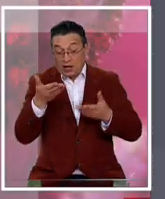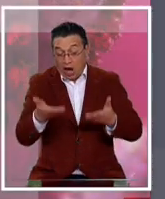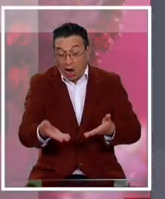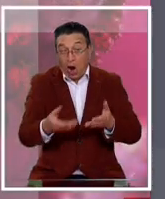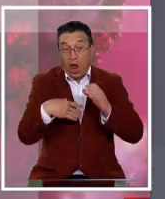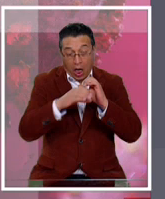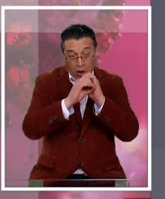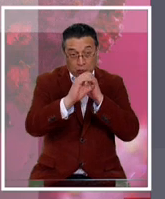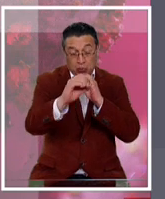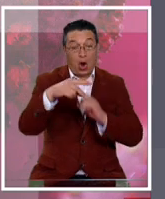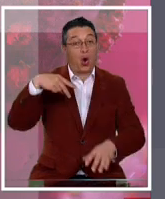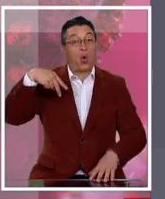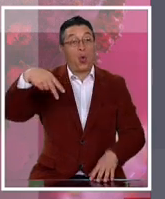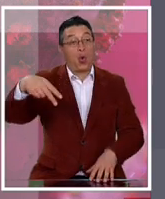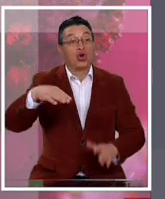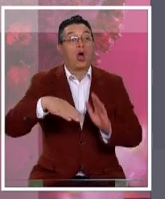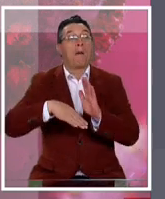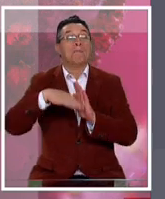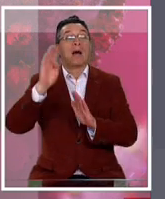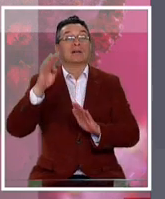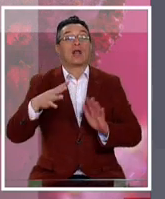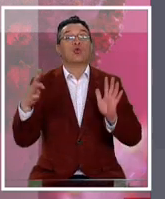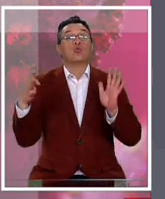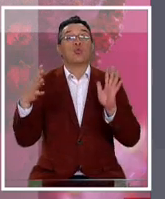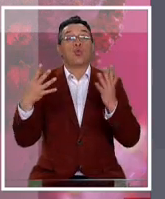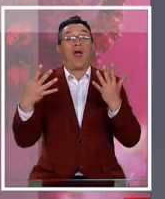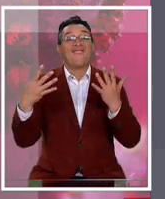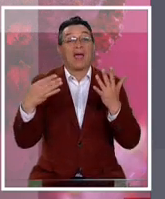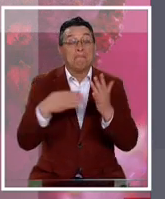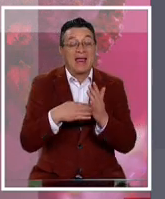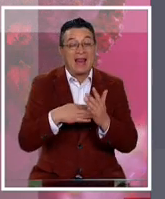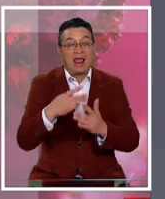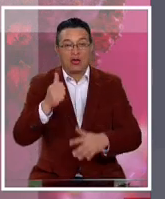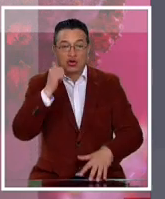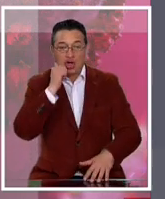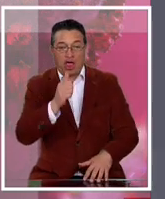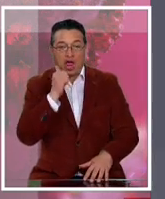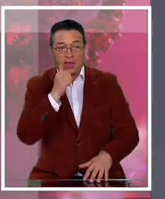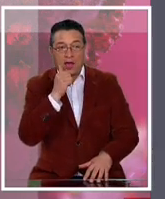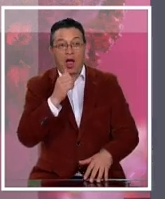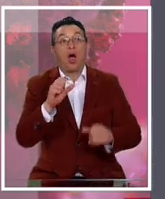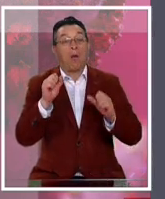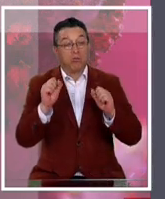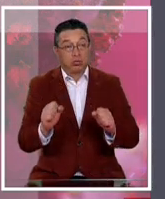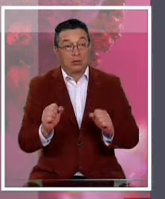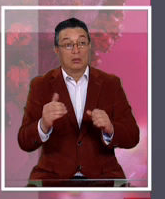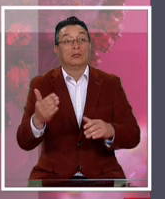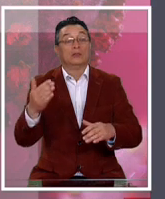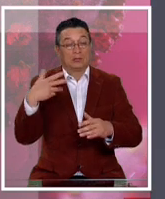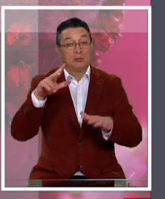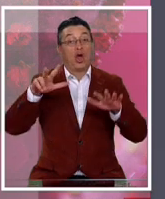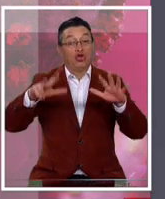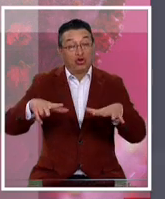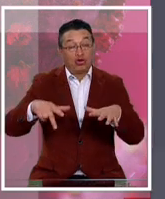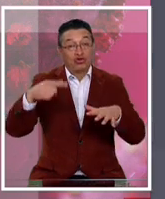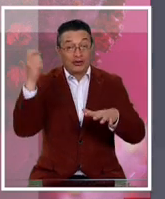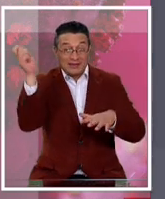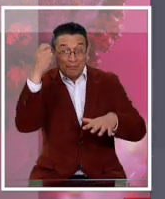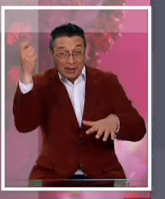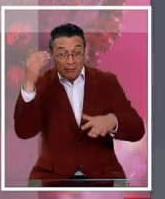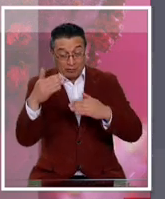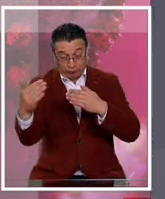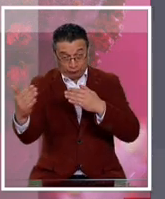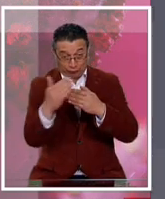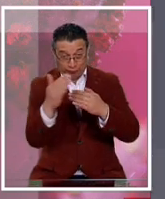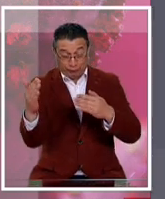actual, junio tendrá más de 9.000 contagios diarios e incluso hacia las fiestas patrias, Chile